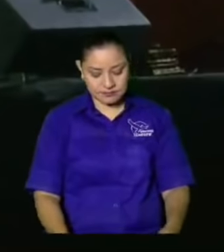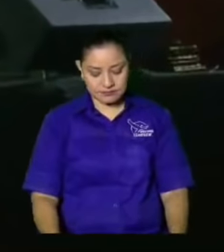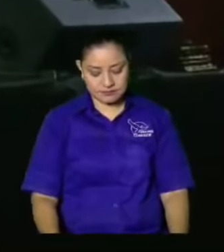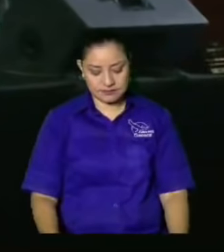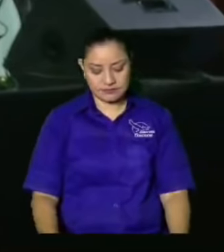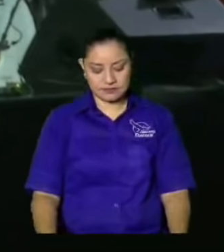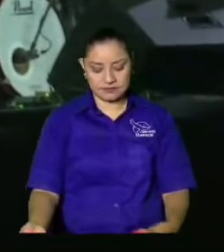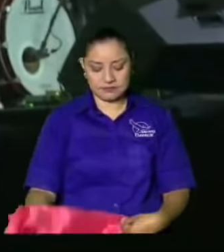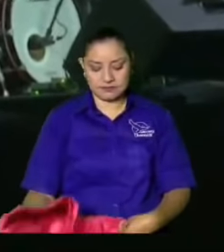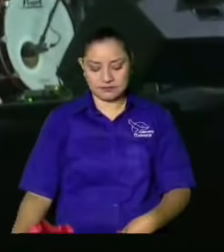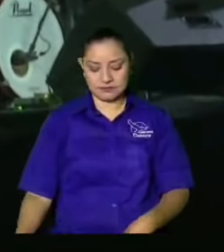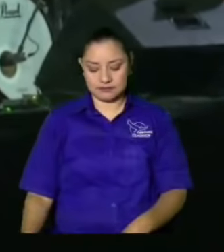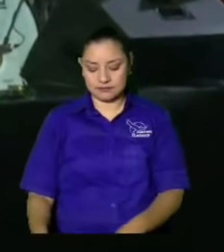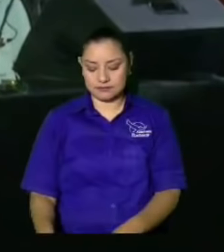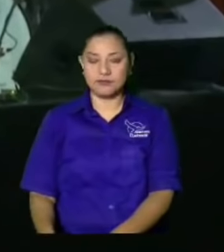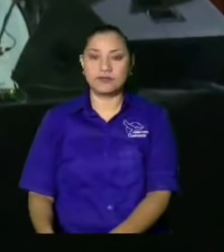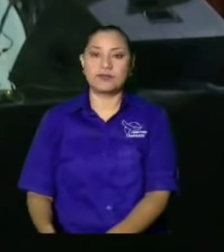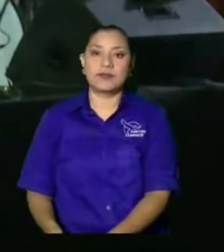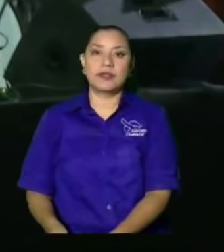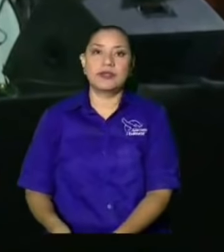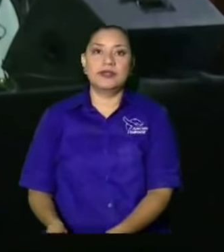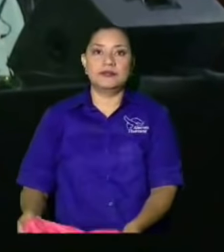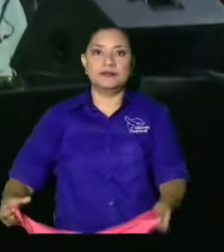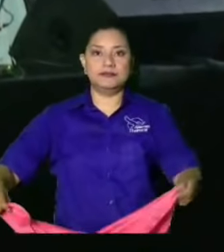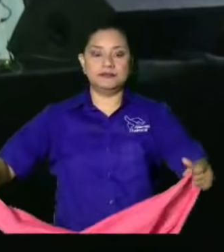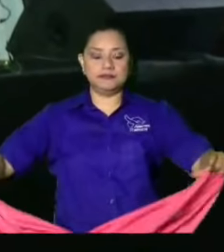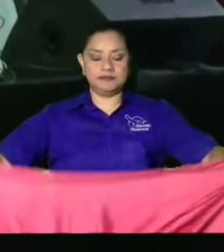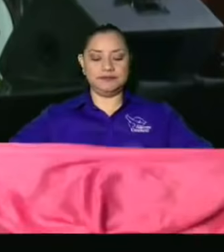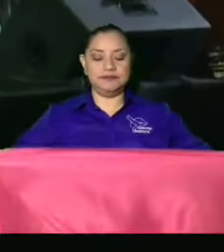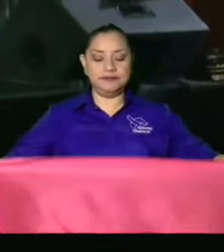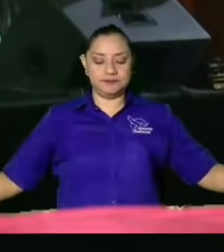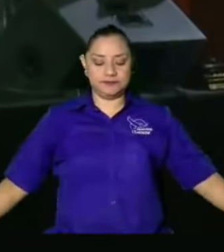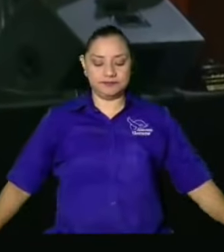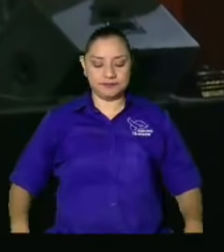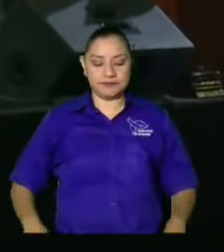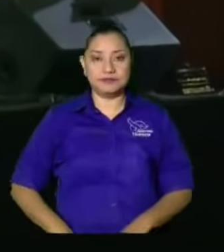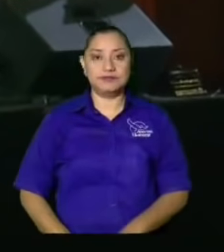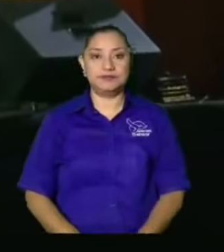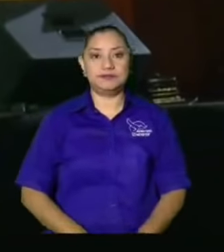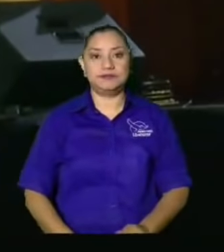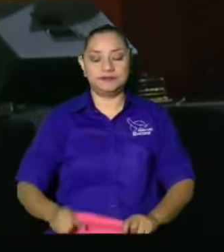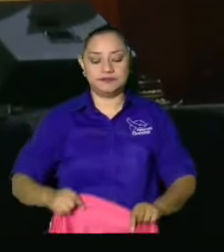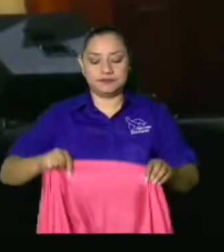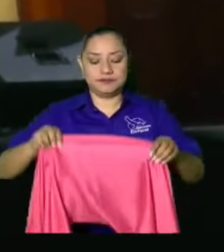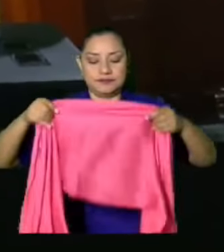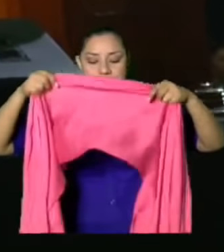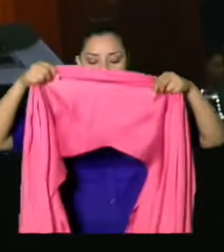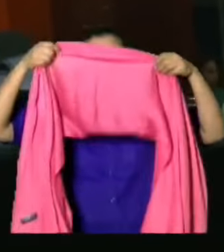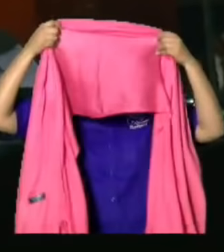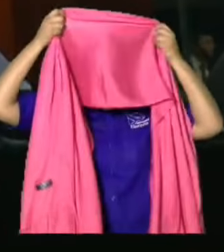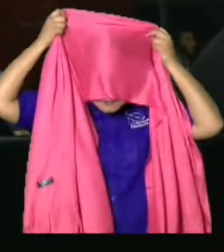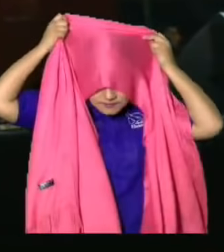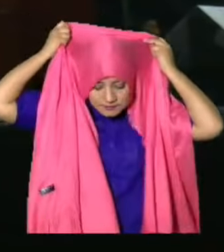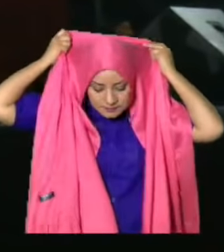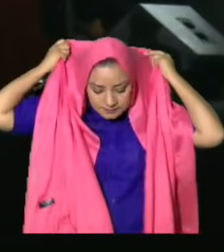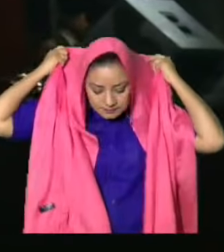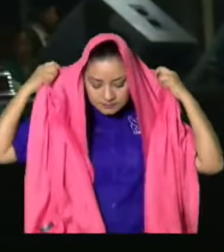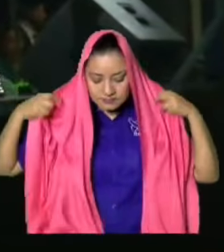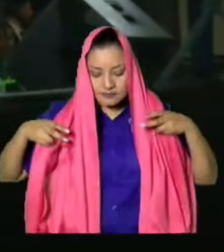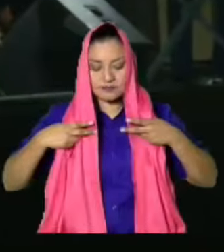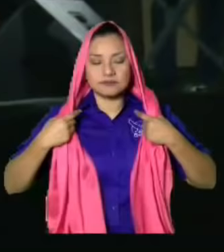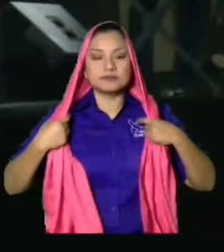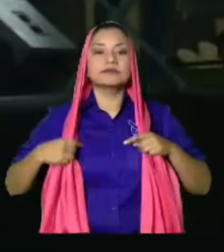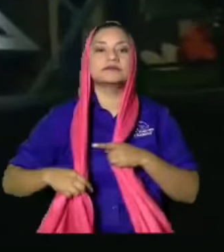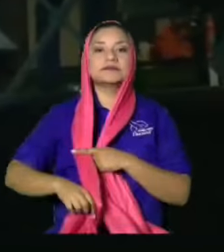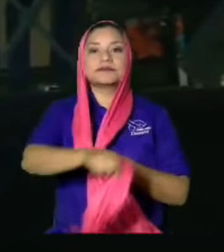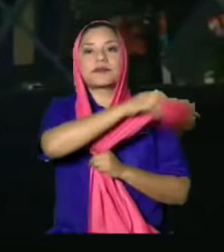ponga de pie, cierre sus ojos. Hay un trabajo para usted ahorita, pero quiero que me ayude a orar por las personas que están acá, que no